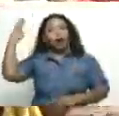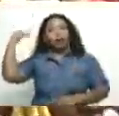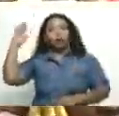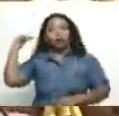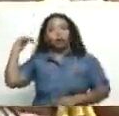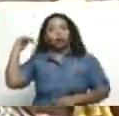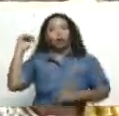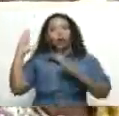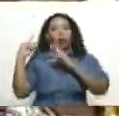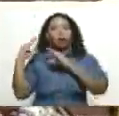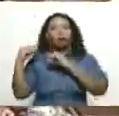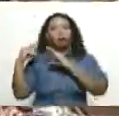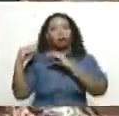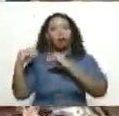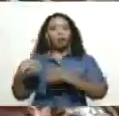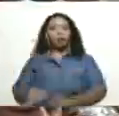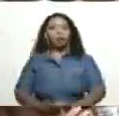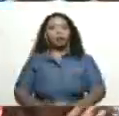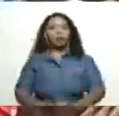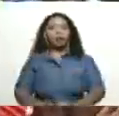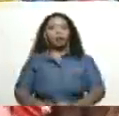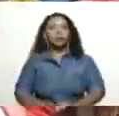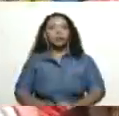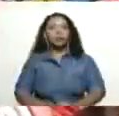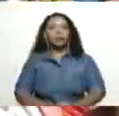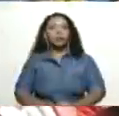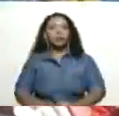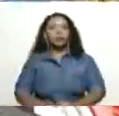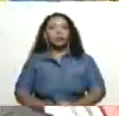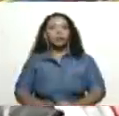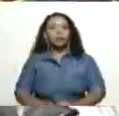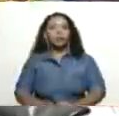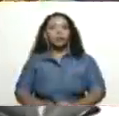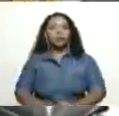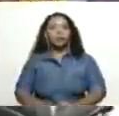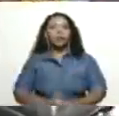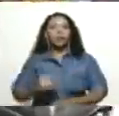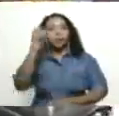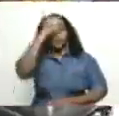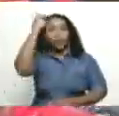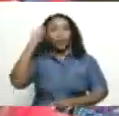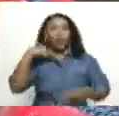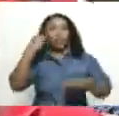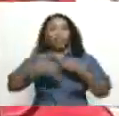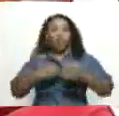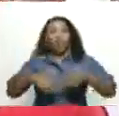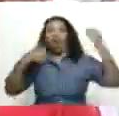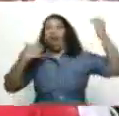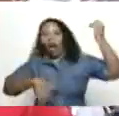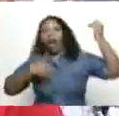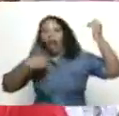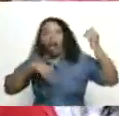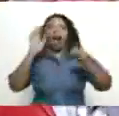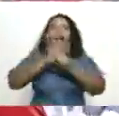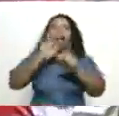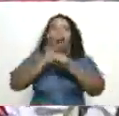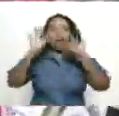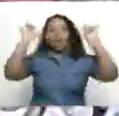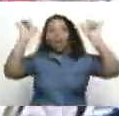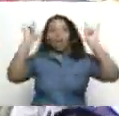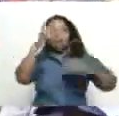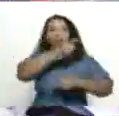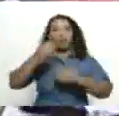ahora a Jason que ese 22, Diosdado cantó rock and roll aquí mismo con la misma gente y